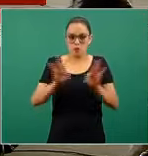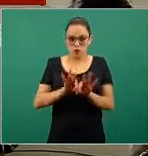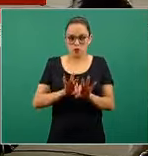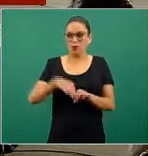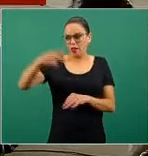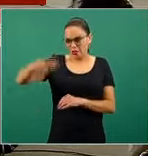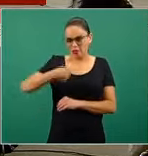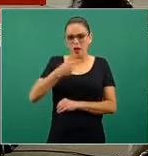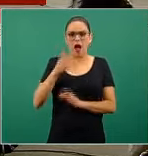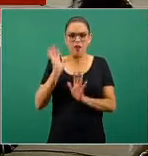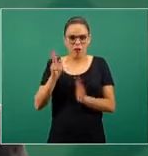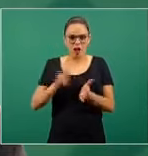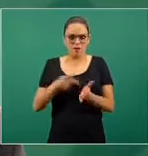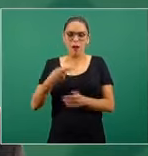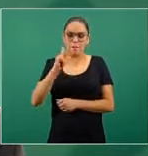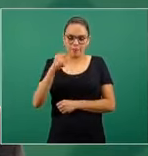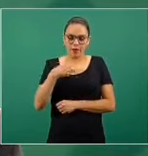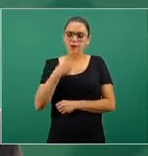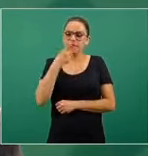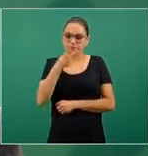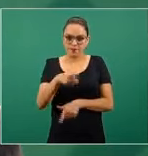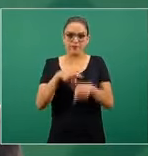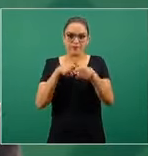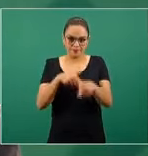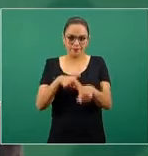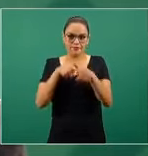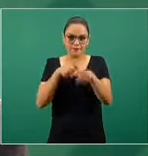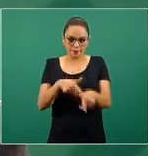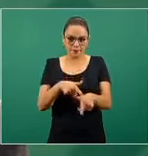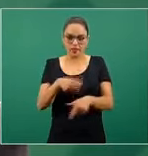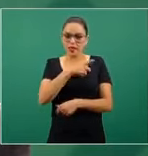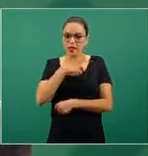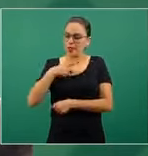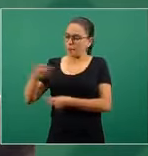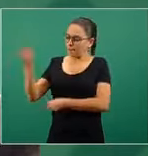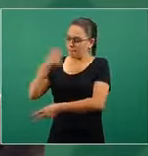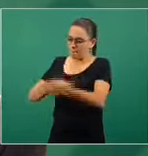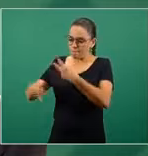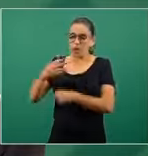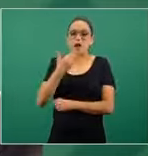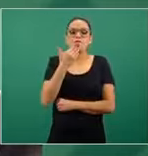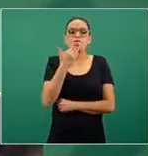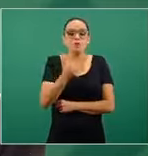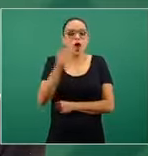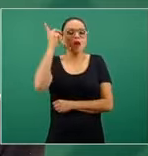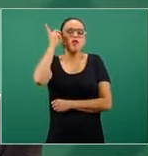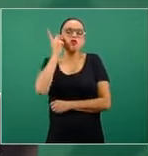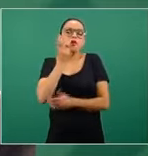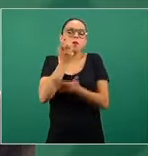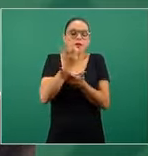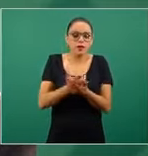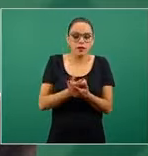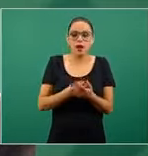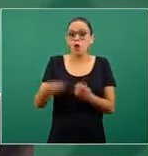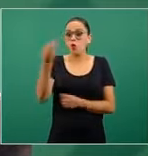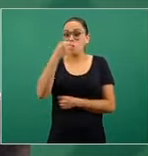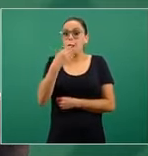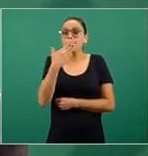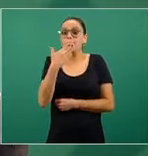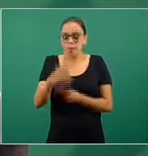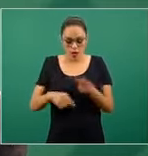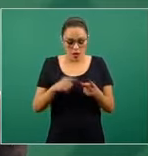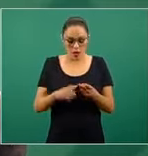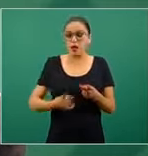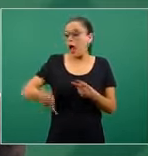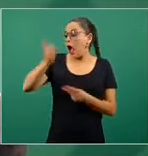insistimos, llegar en las mejores condiciones posibles. Bien dormido, bien comido, bien